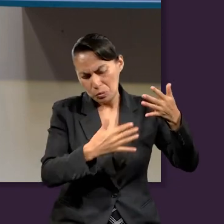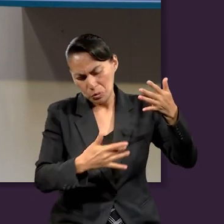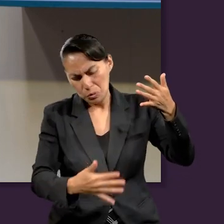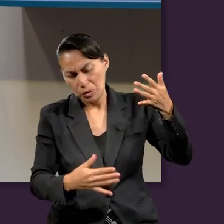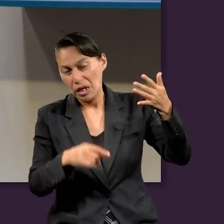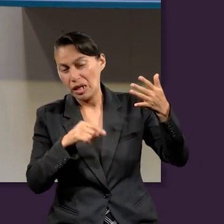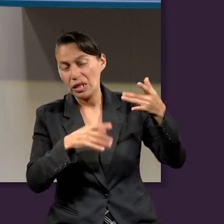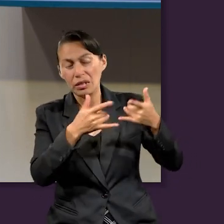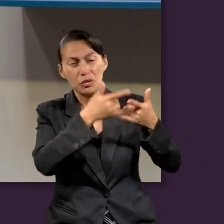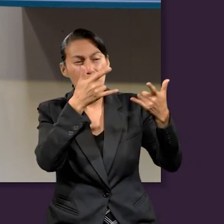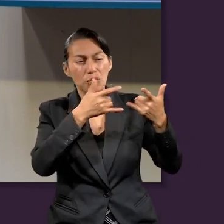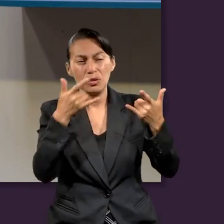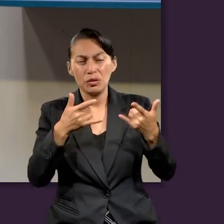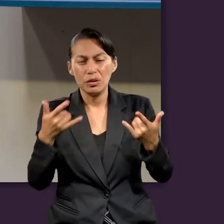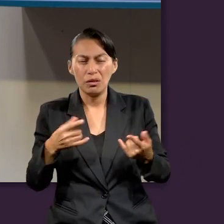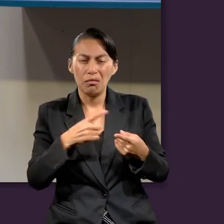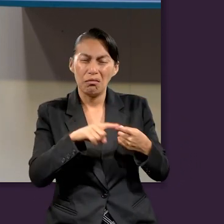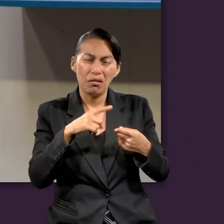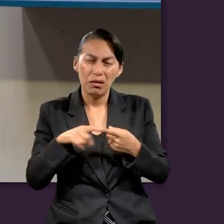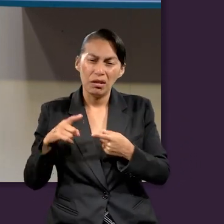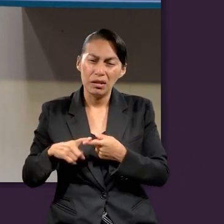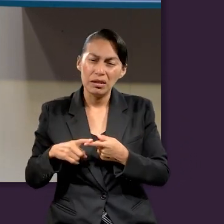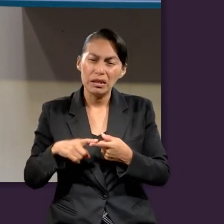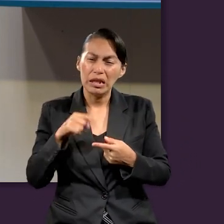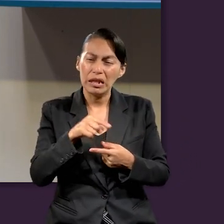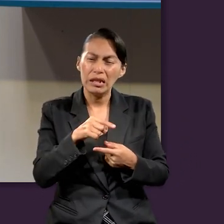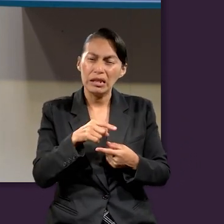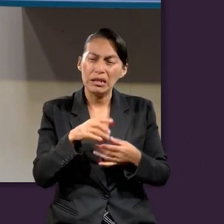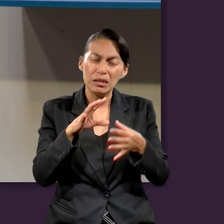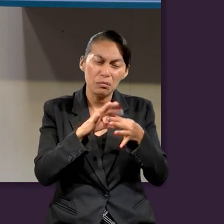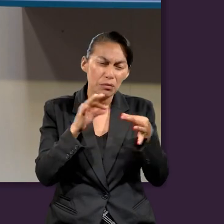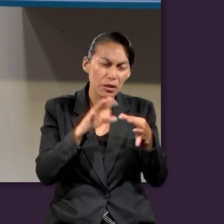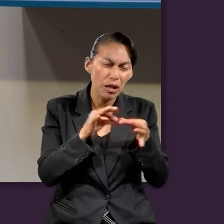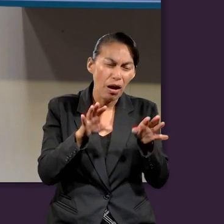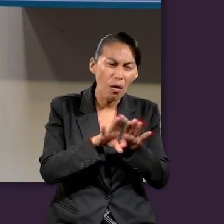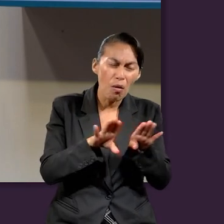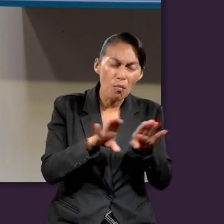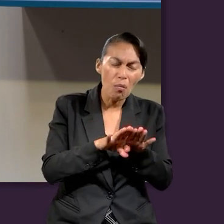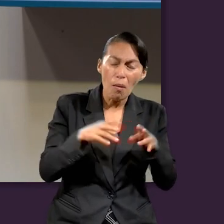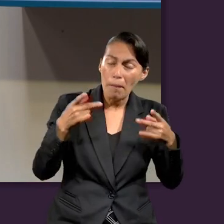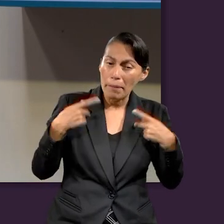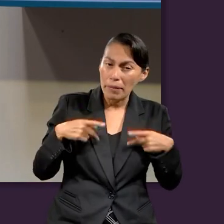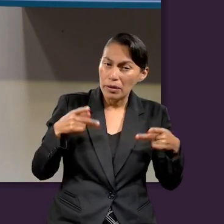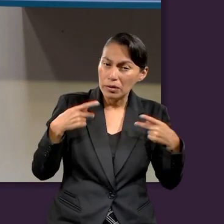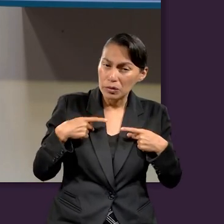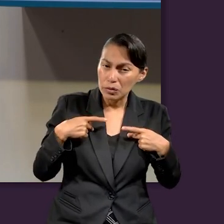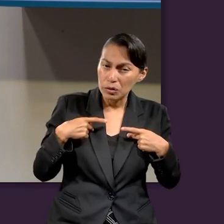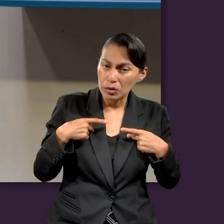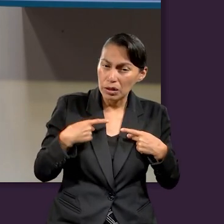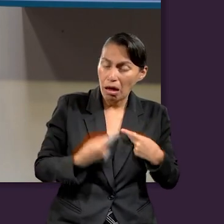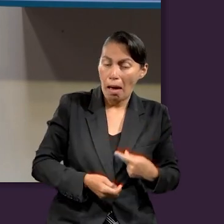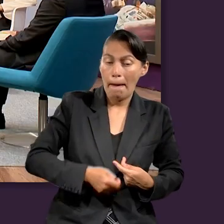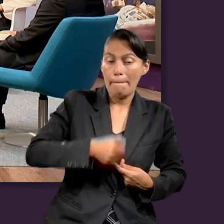en adelante, vemos algunas historias que nos hablan acerca del humanismo, donde los seres humanos trataron de